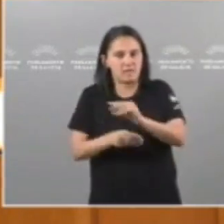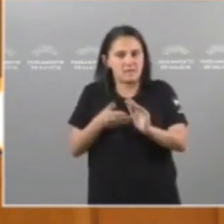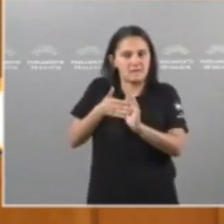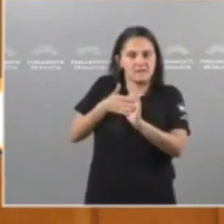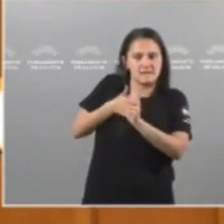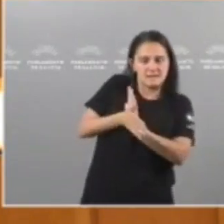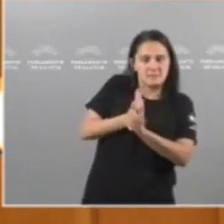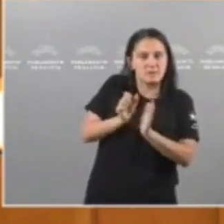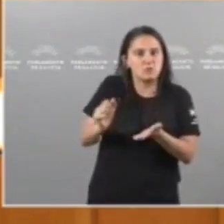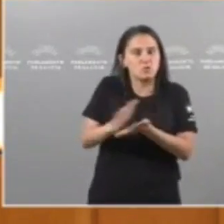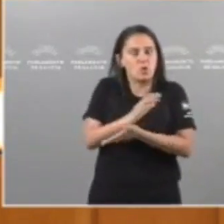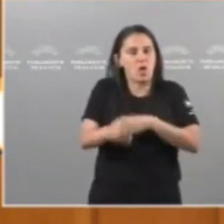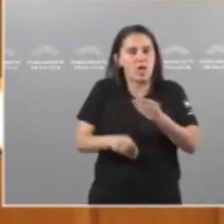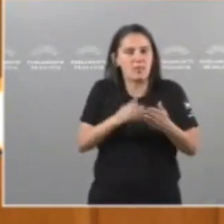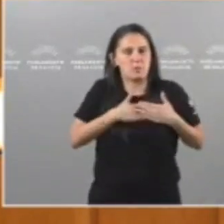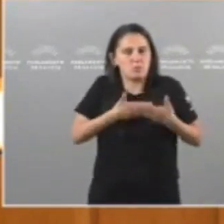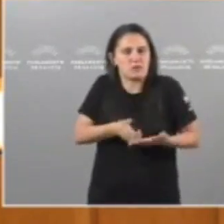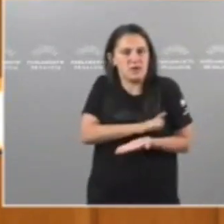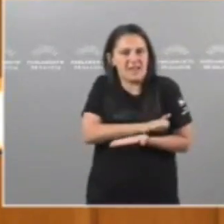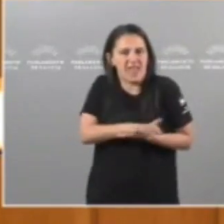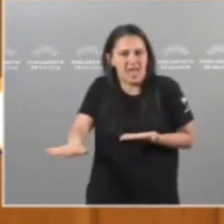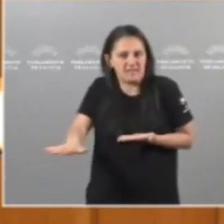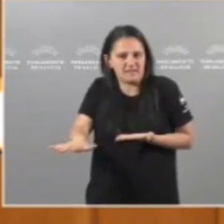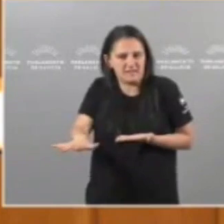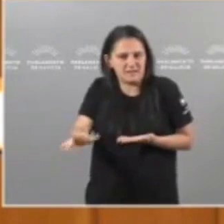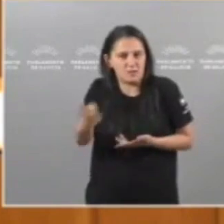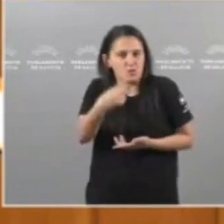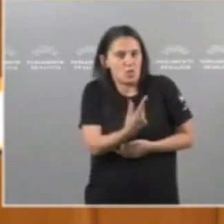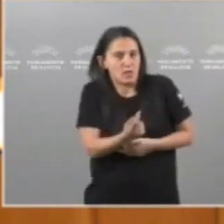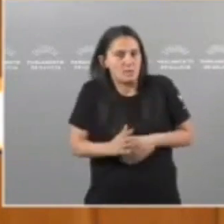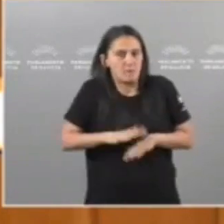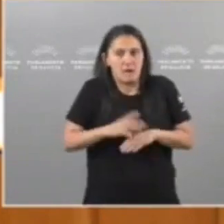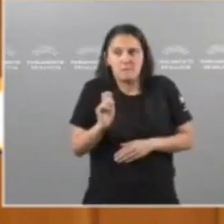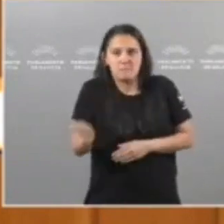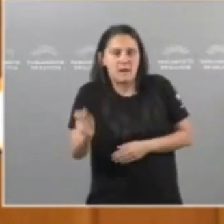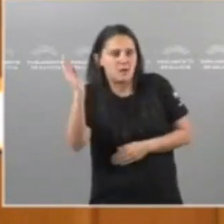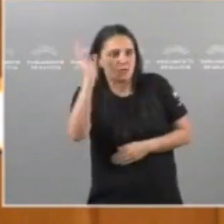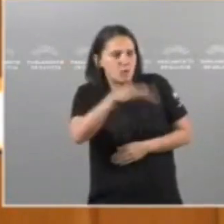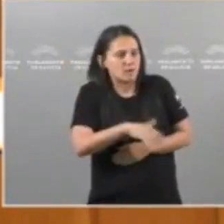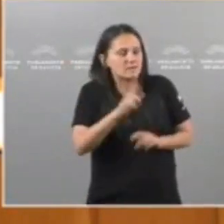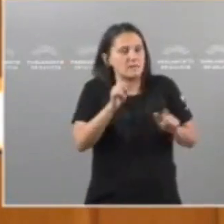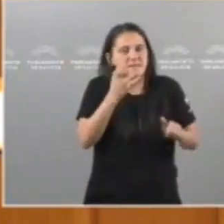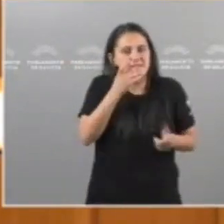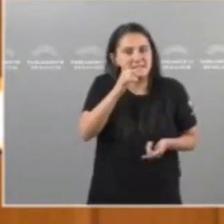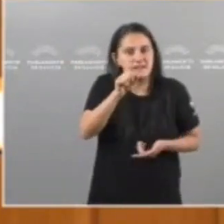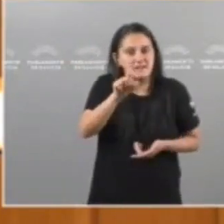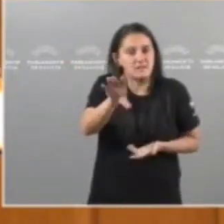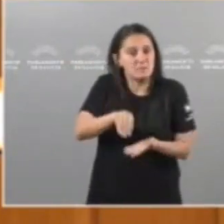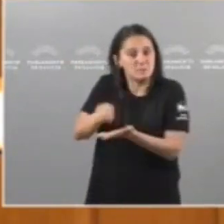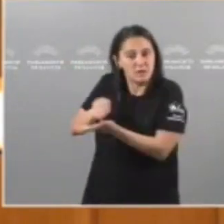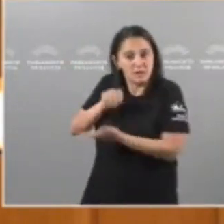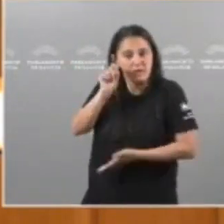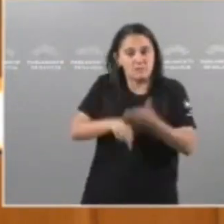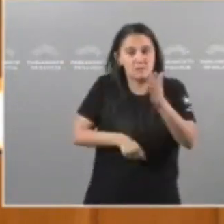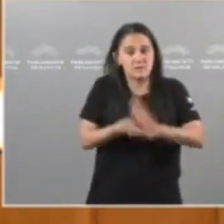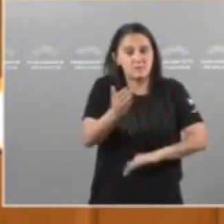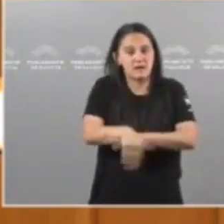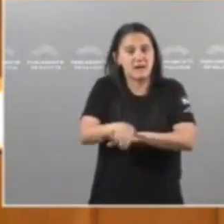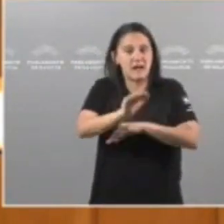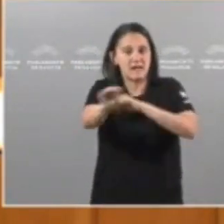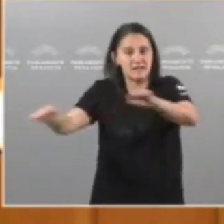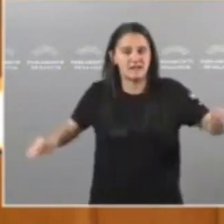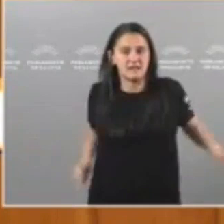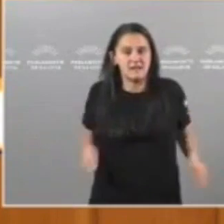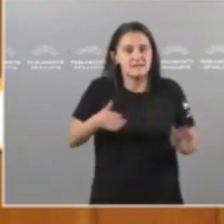de forma altruista. Non nos cobrou nada, nos non temos cartos para pagarlle eso, igual que cando recollemos senaturas pola calle, non estamos cobrando